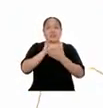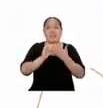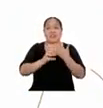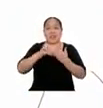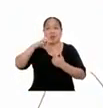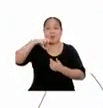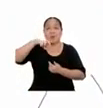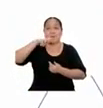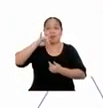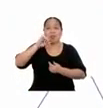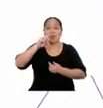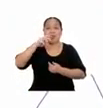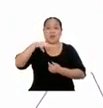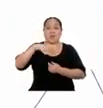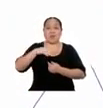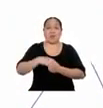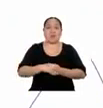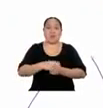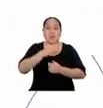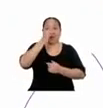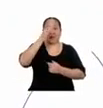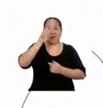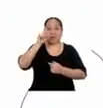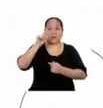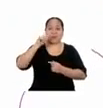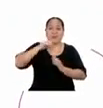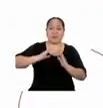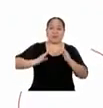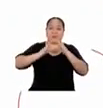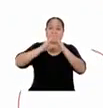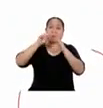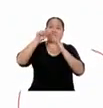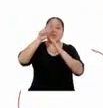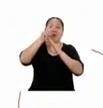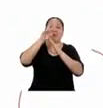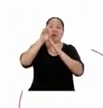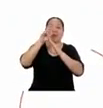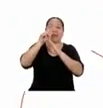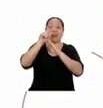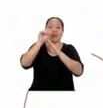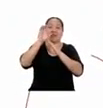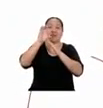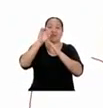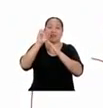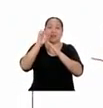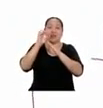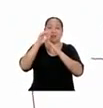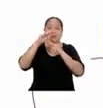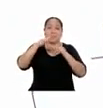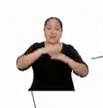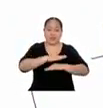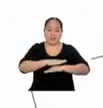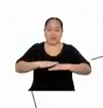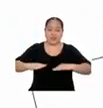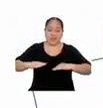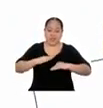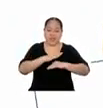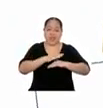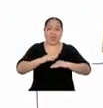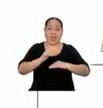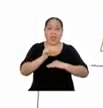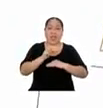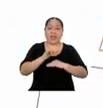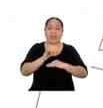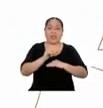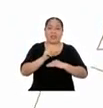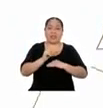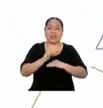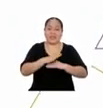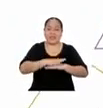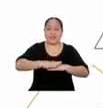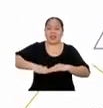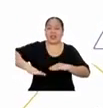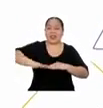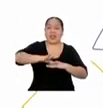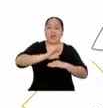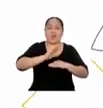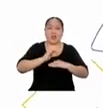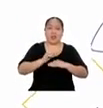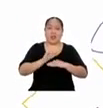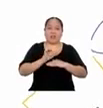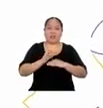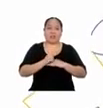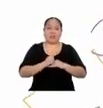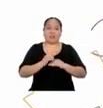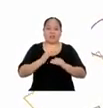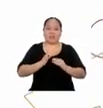Primero tenemos el vértice de la pirámide. Luego está la arista de la base. Ahora continúa tú, Yaremis. Ahí